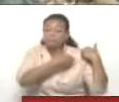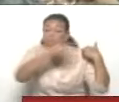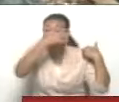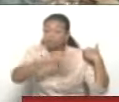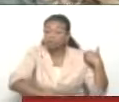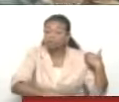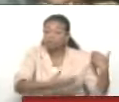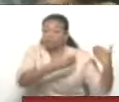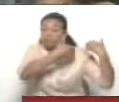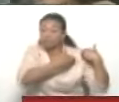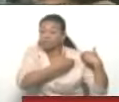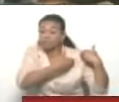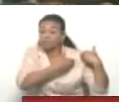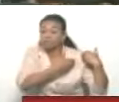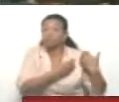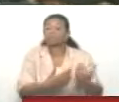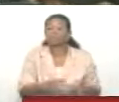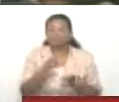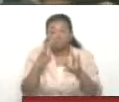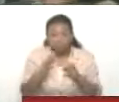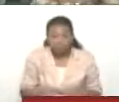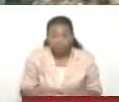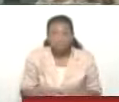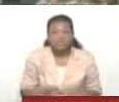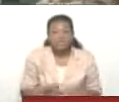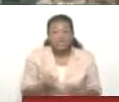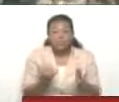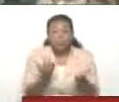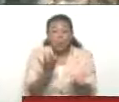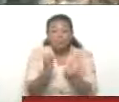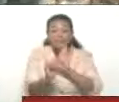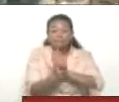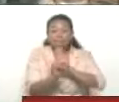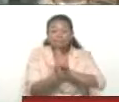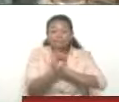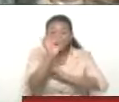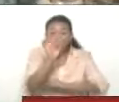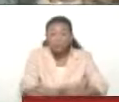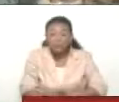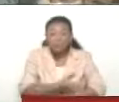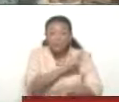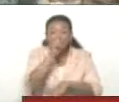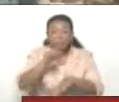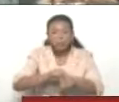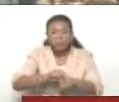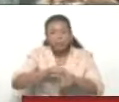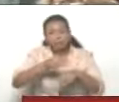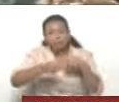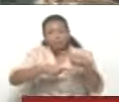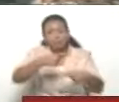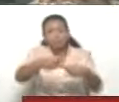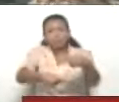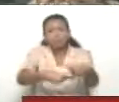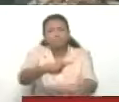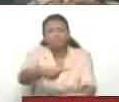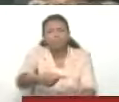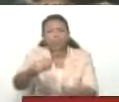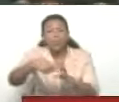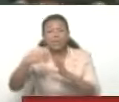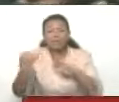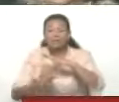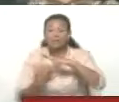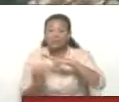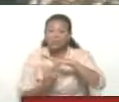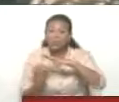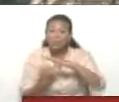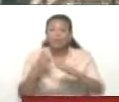responsabilidad, porque es una entidad nacional que ha sido presidida, entre otros,